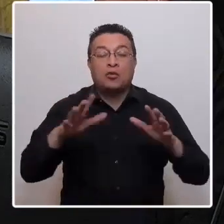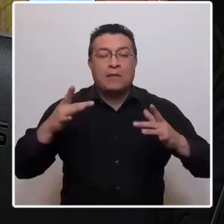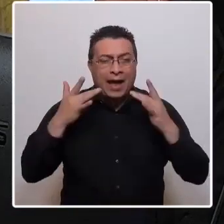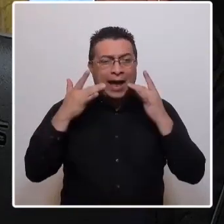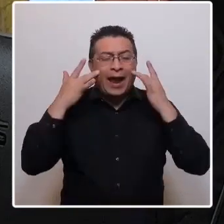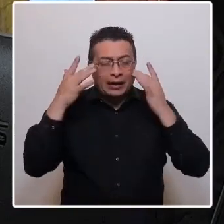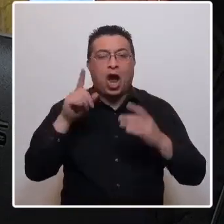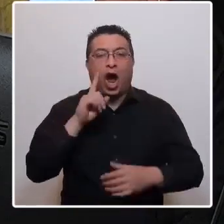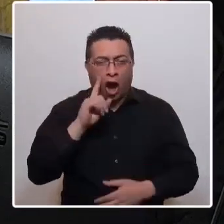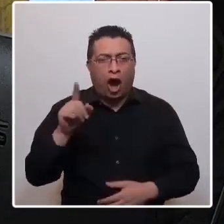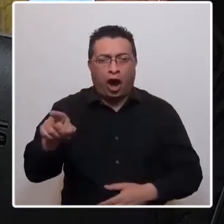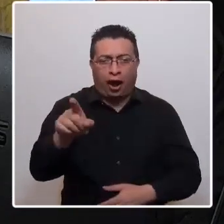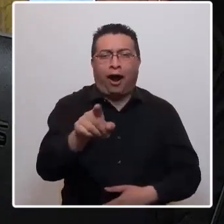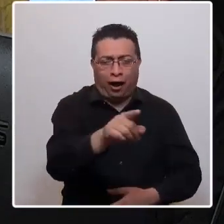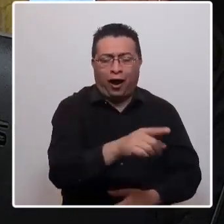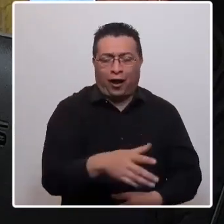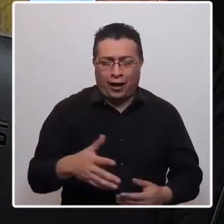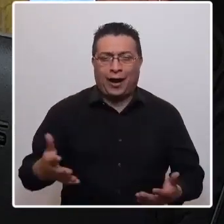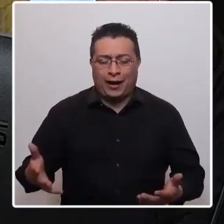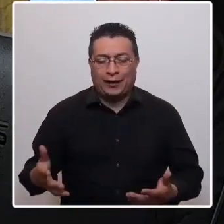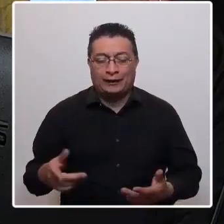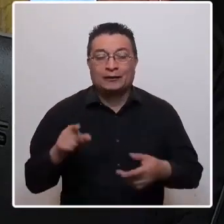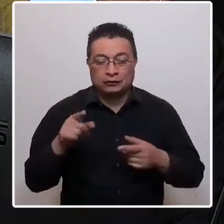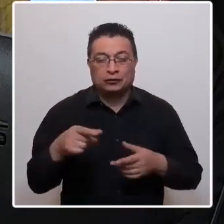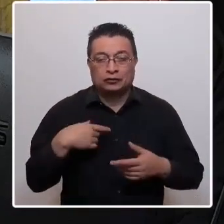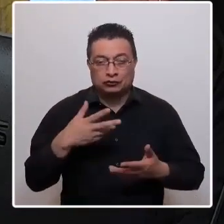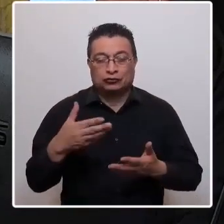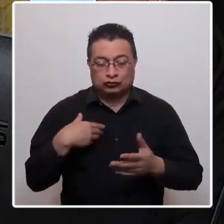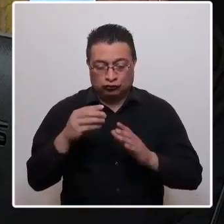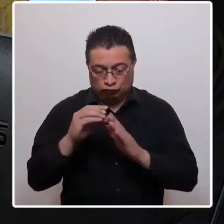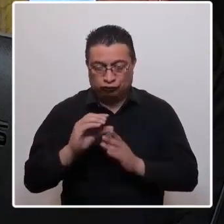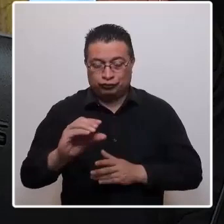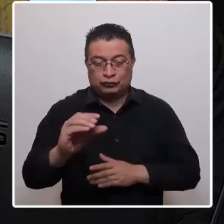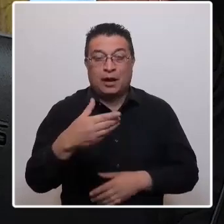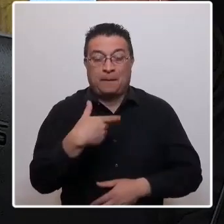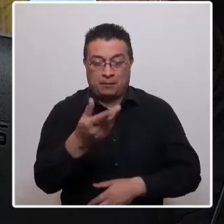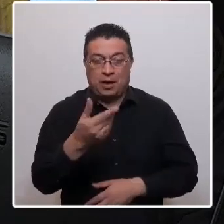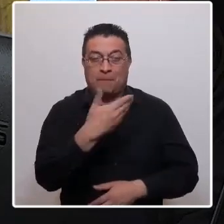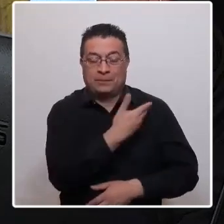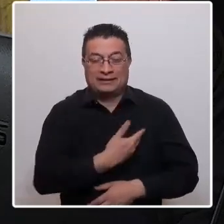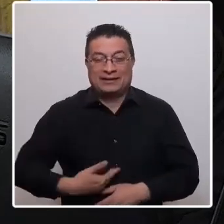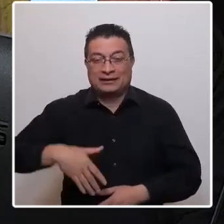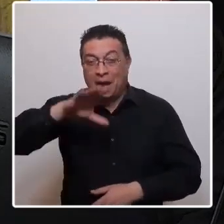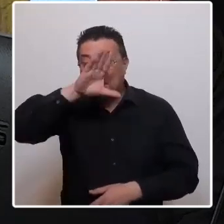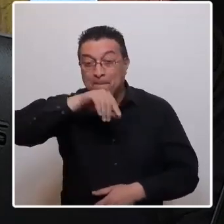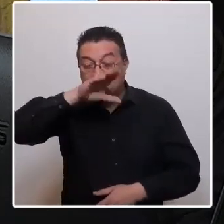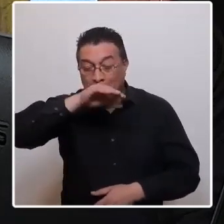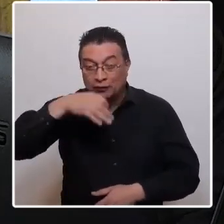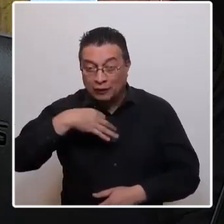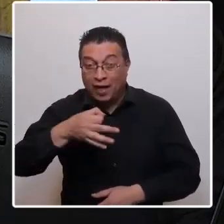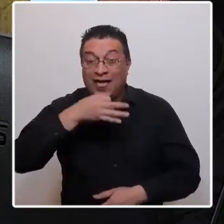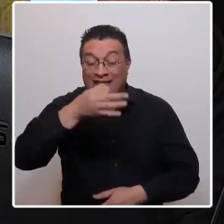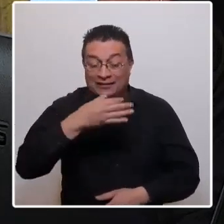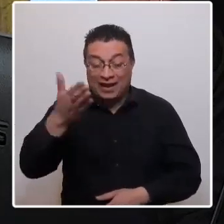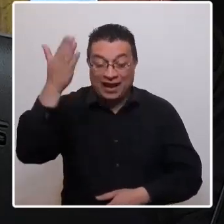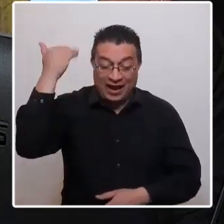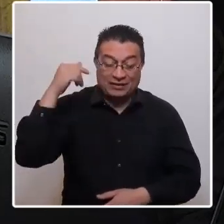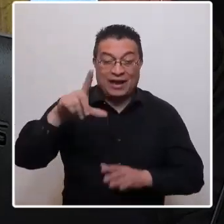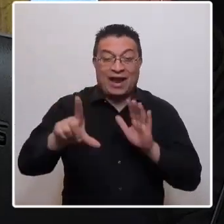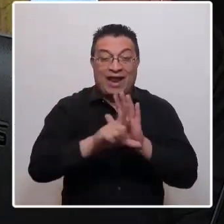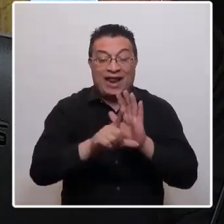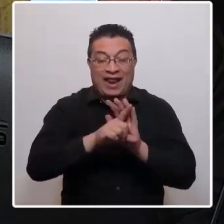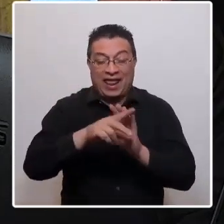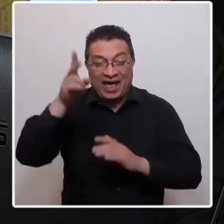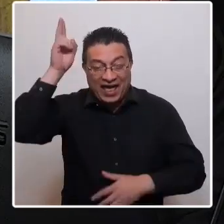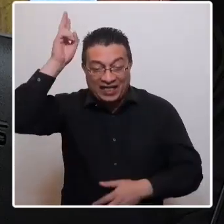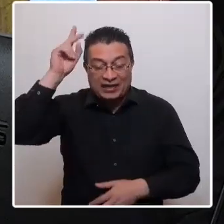haber en ello? Les compartiré un extracto del mensaje del presidente Patricio Aylwin para la creación de la ley indígena cuando